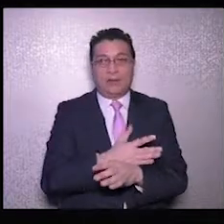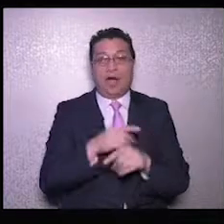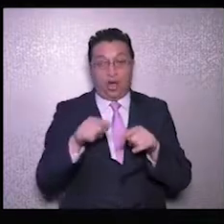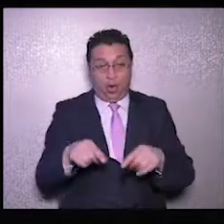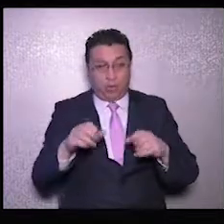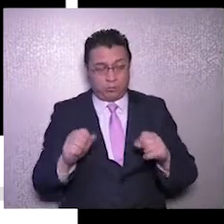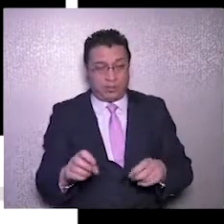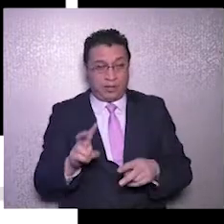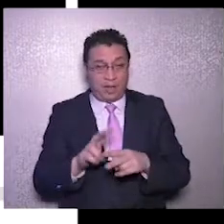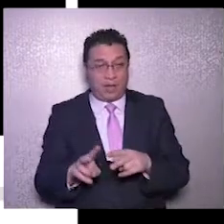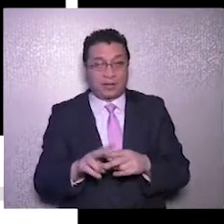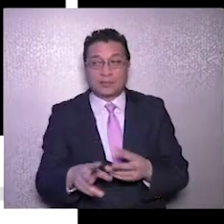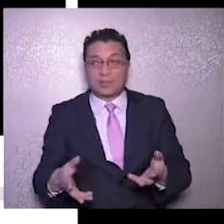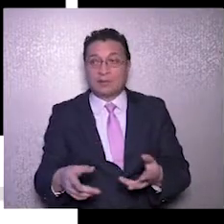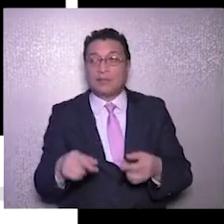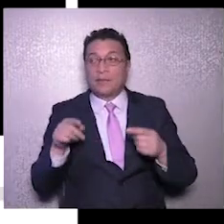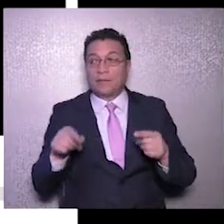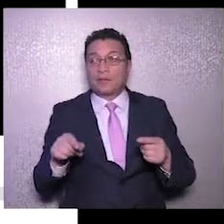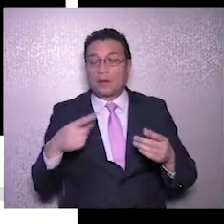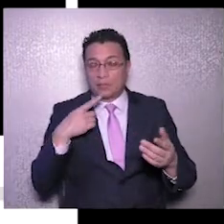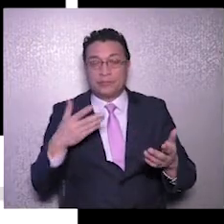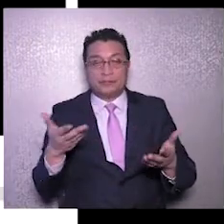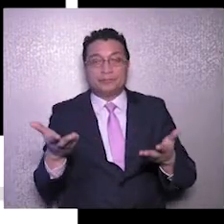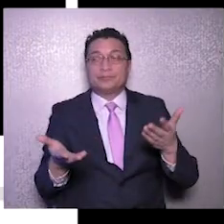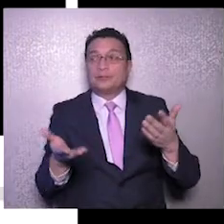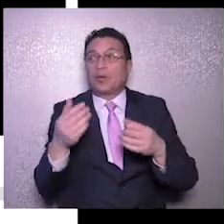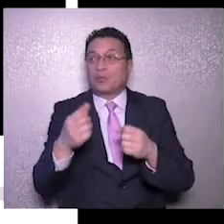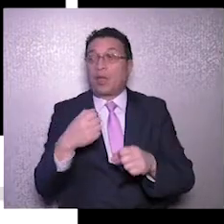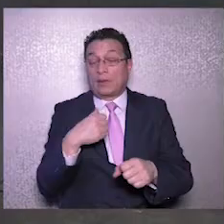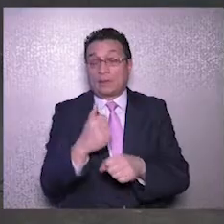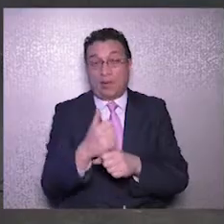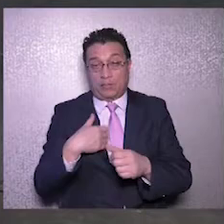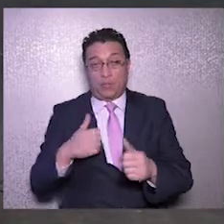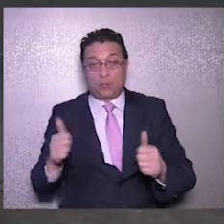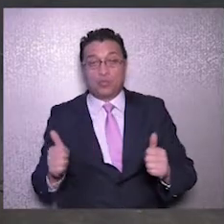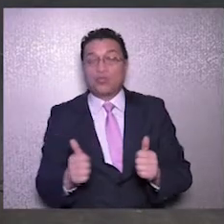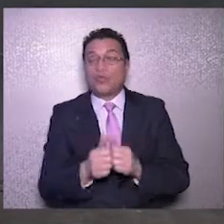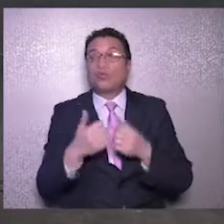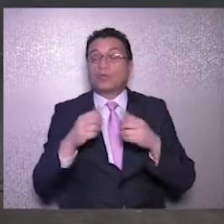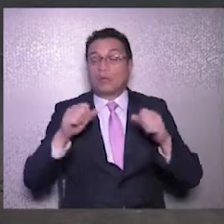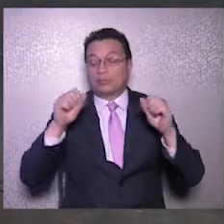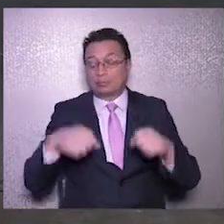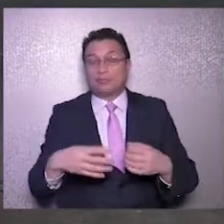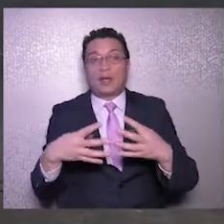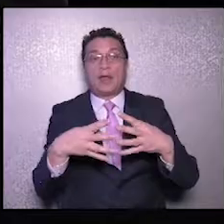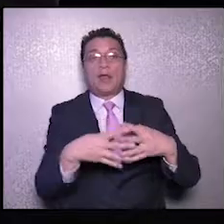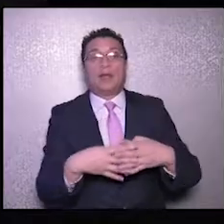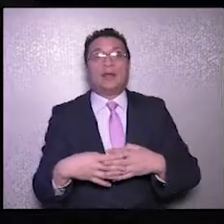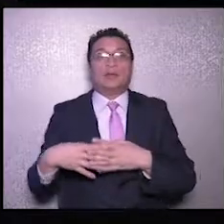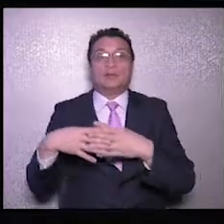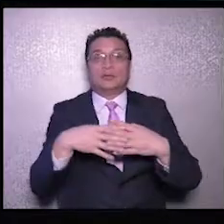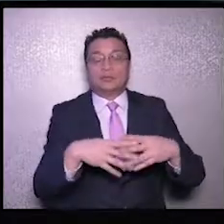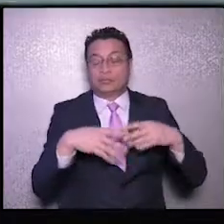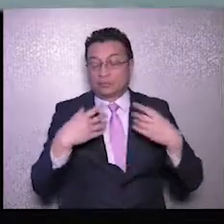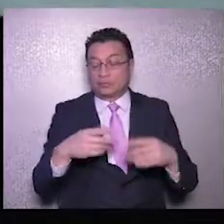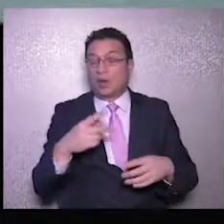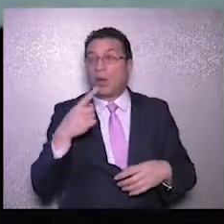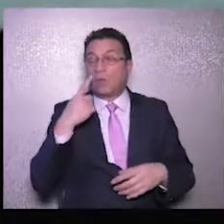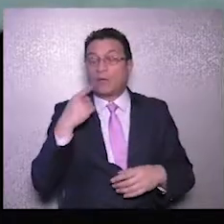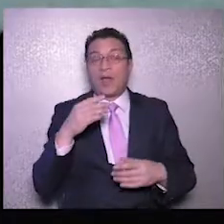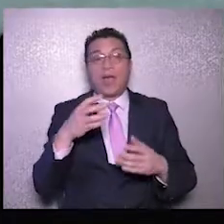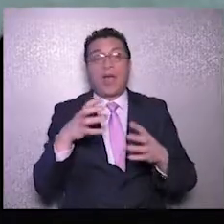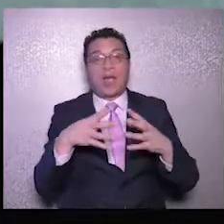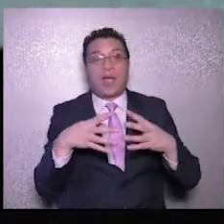día. Este es un medio de contraste que tuve la suerte de trabajar con él, y ya está aprobado en Estados Unidos y está aprobado en